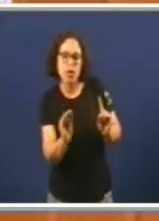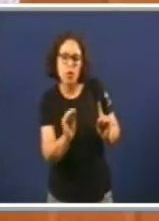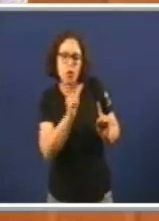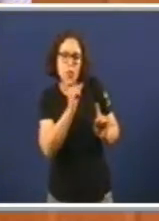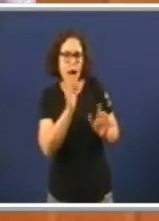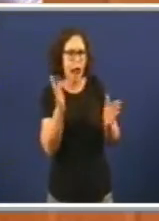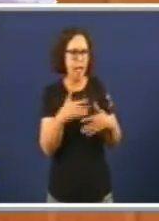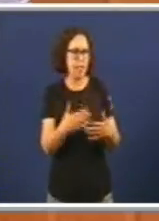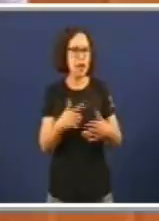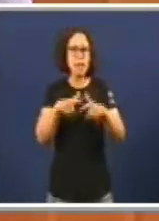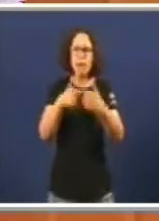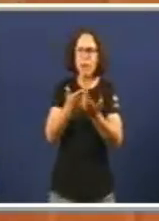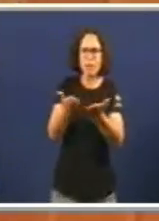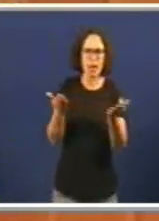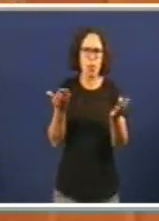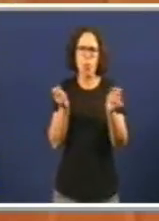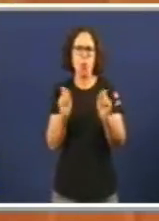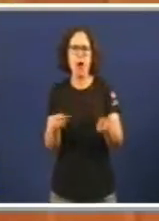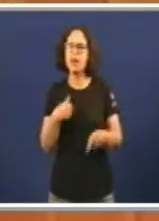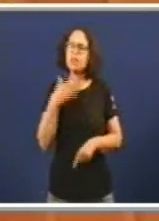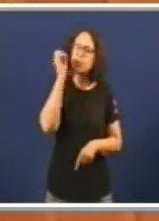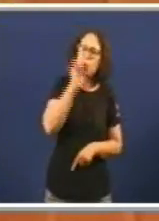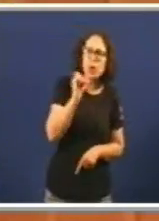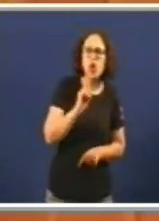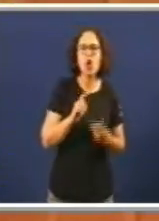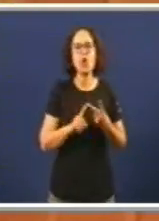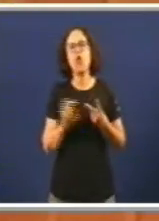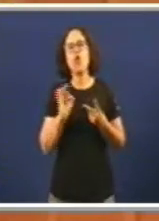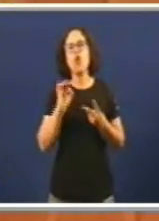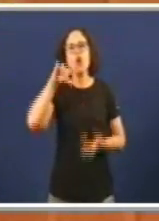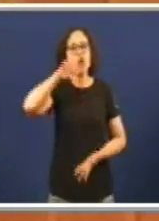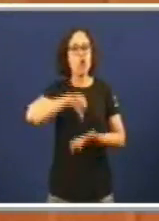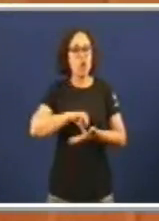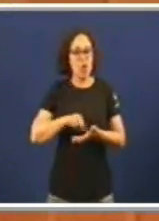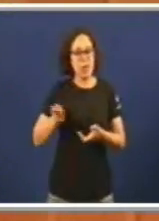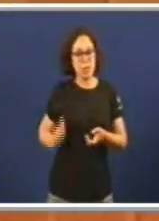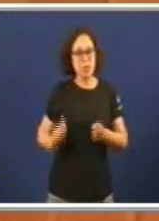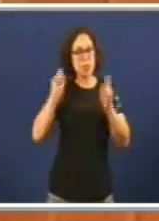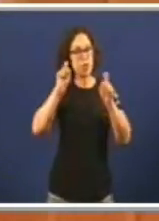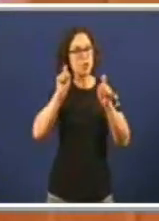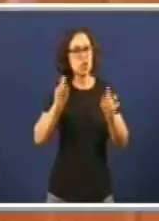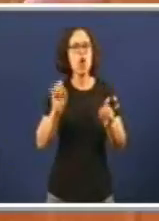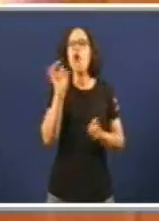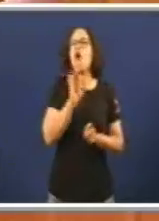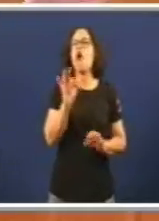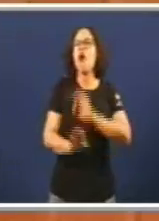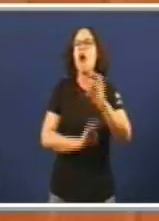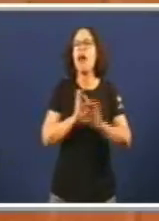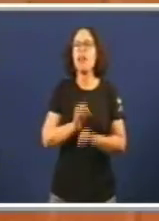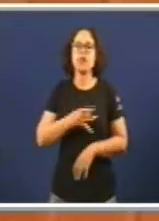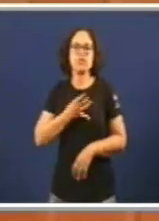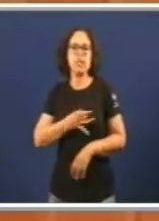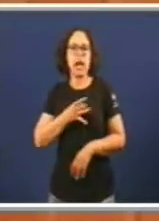imos preguntar ás familias que lles parece, non lles imos preguntar aos cadros docentes que lles parece, nin ás organizacións sindicais, nin sequera